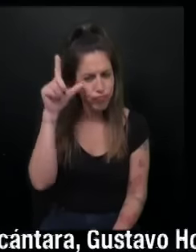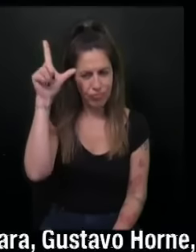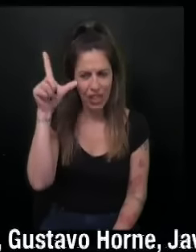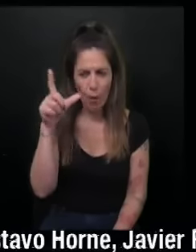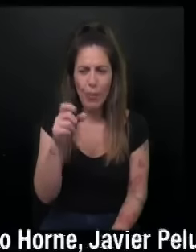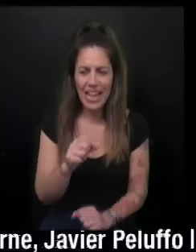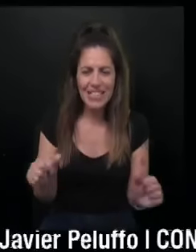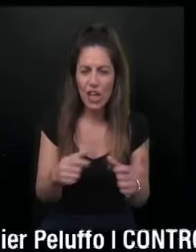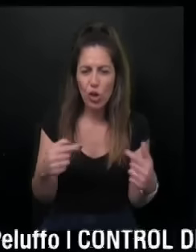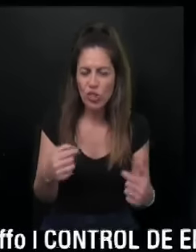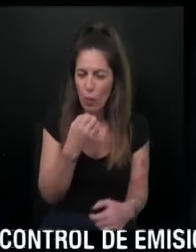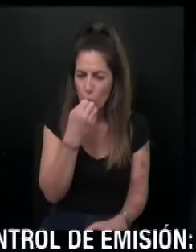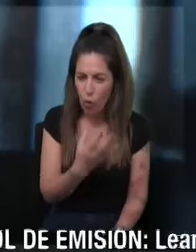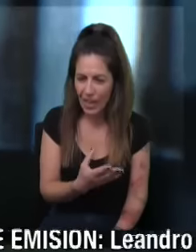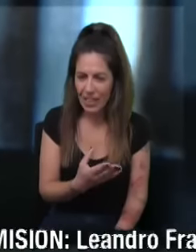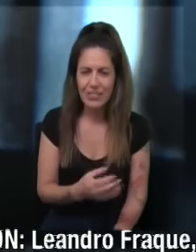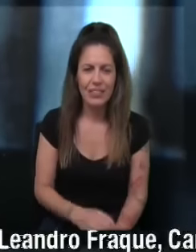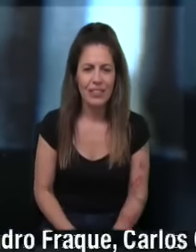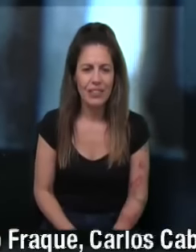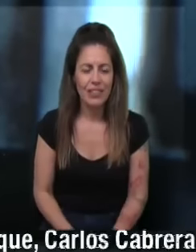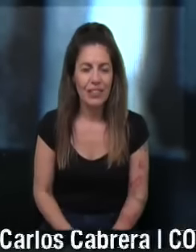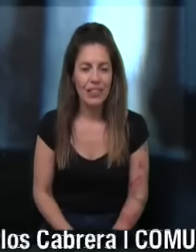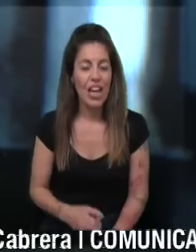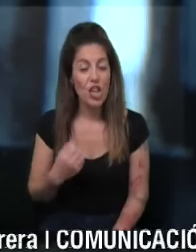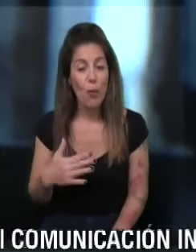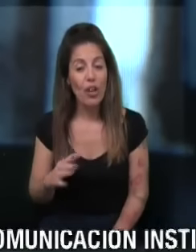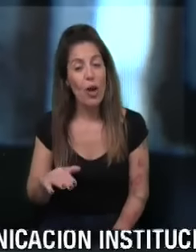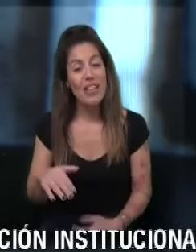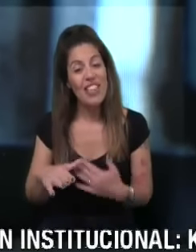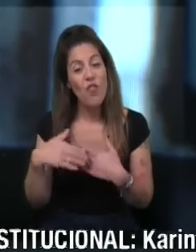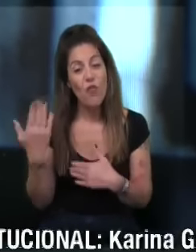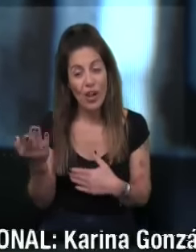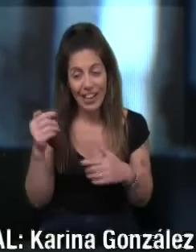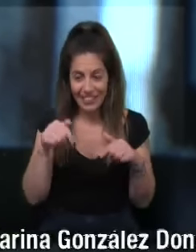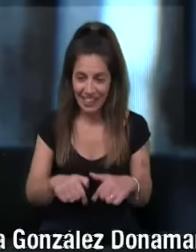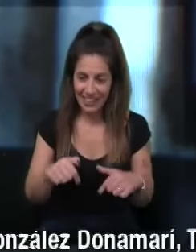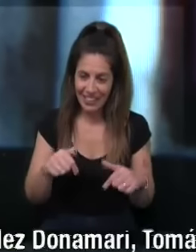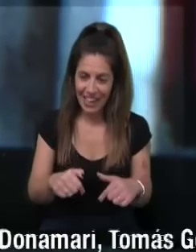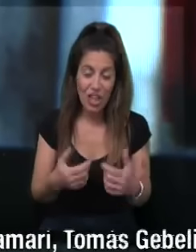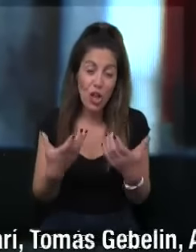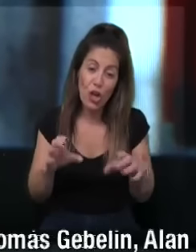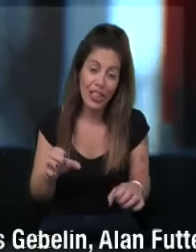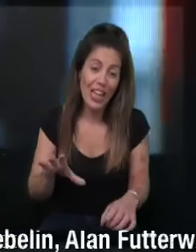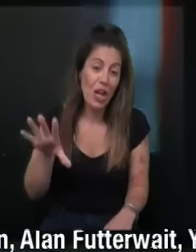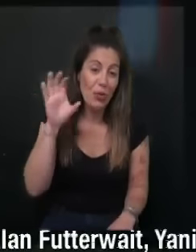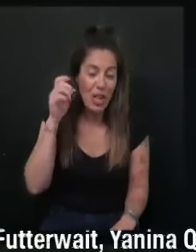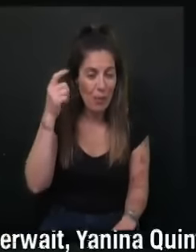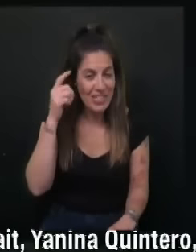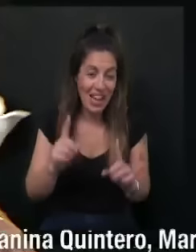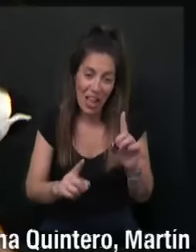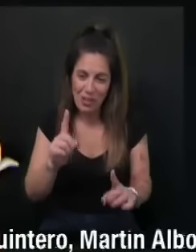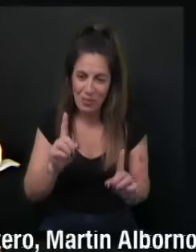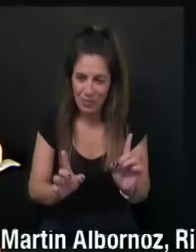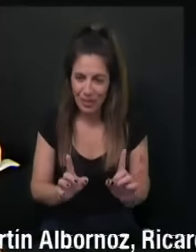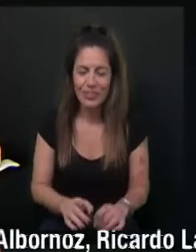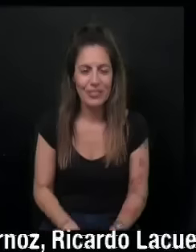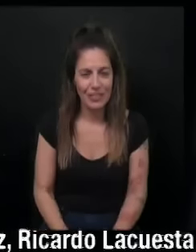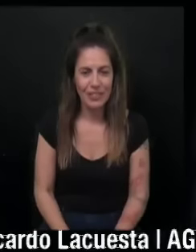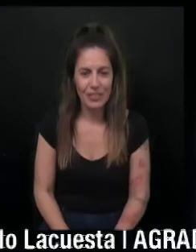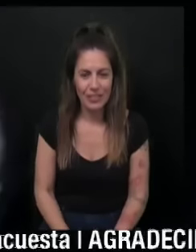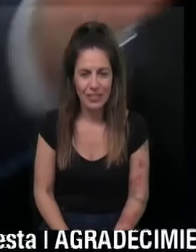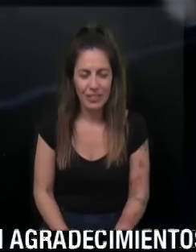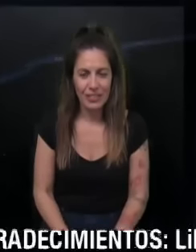para hacer cosas buenas oj nos valoran más afuera que adentro no nos quieren naci vuelta si nació a la vuelta no como era